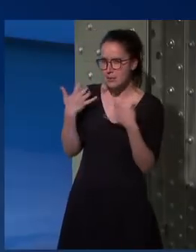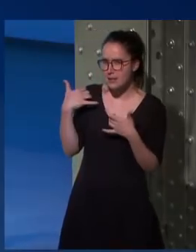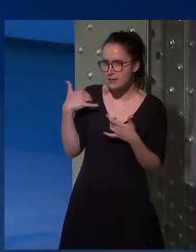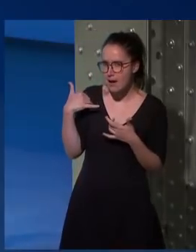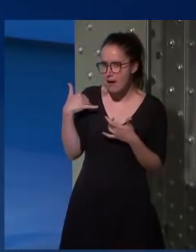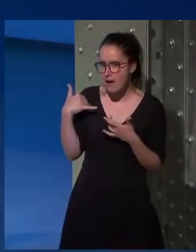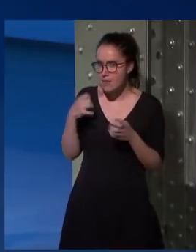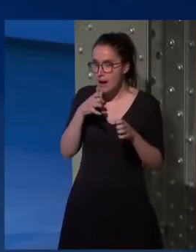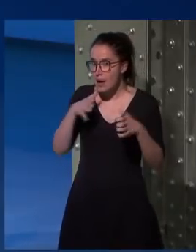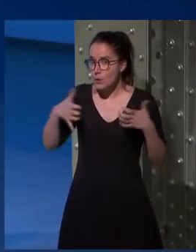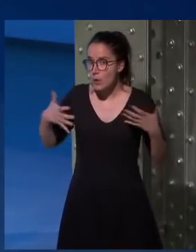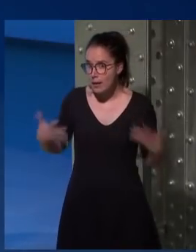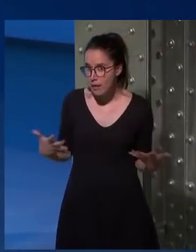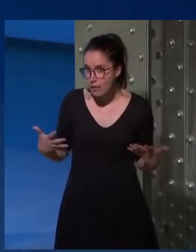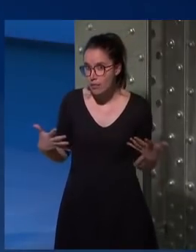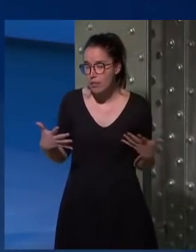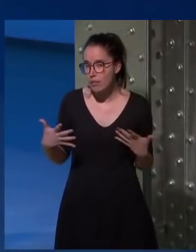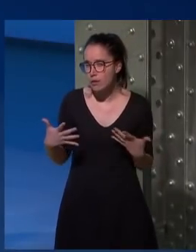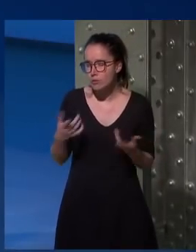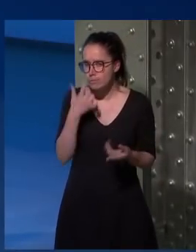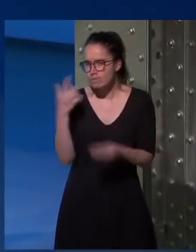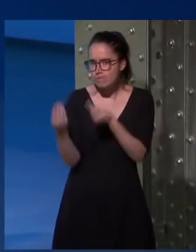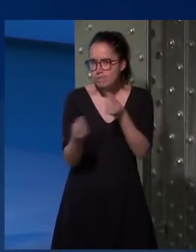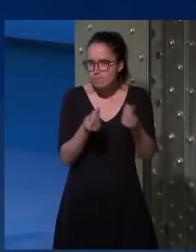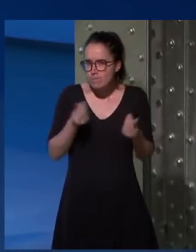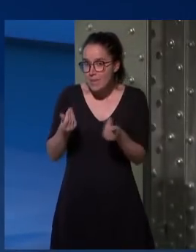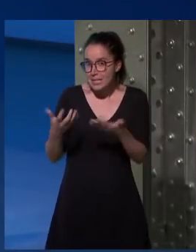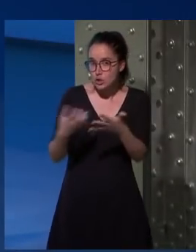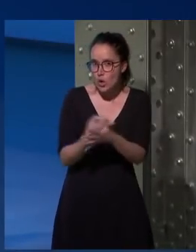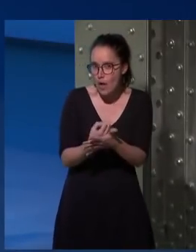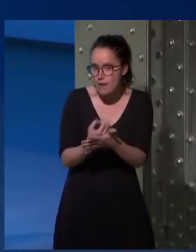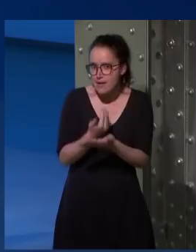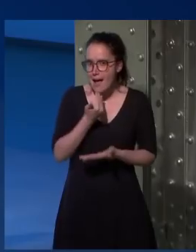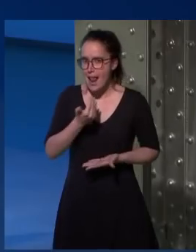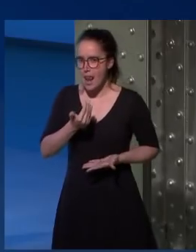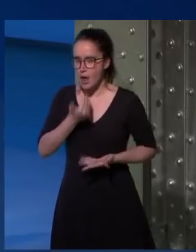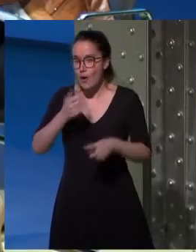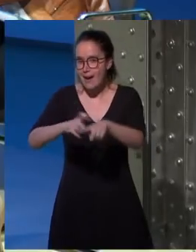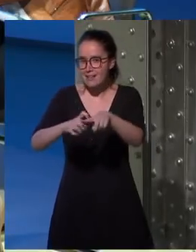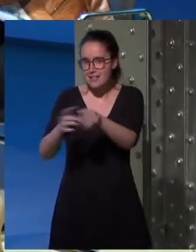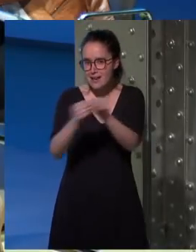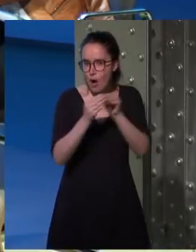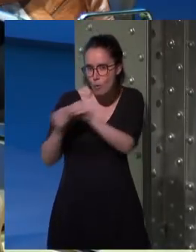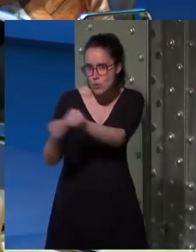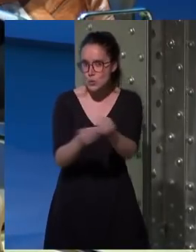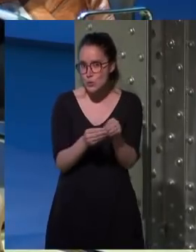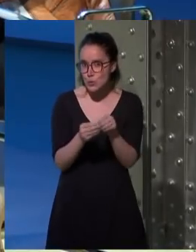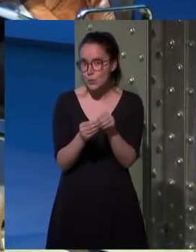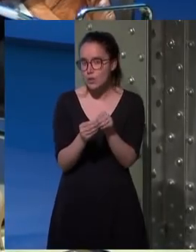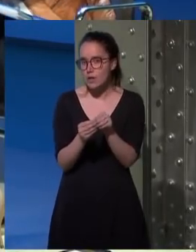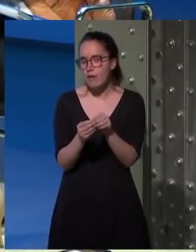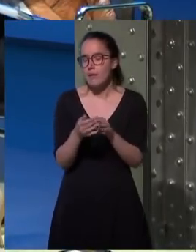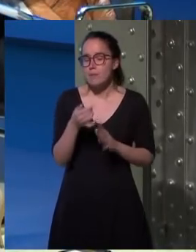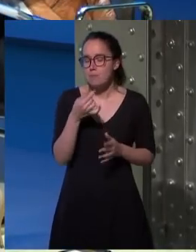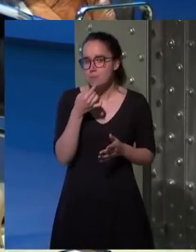ya de la actualidad, ¿tú has percibido en todas alguna característica común? No me